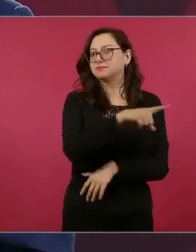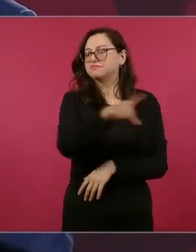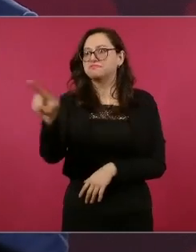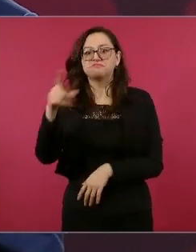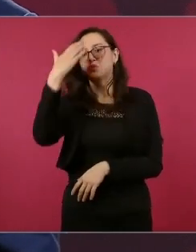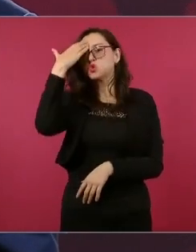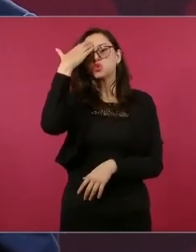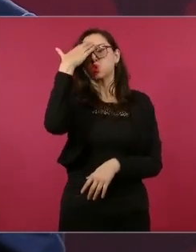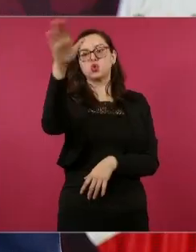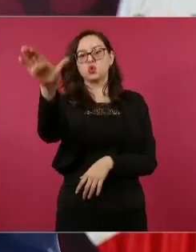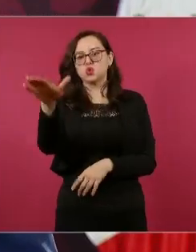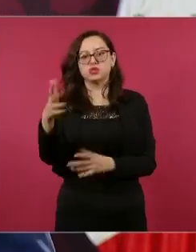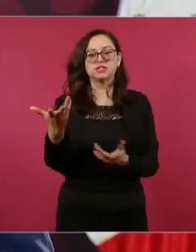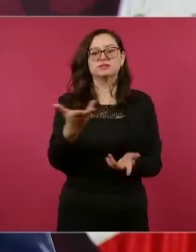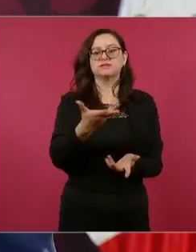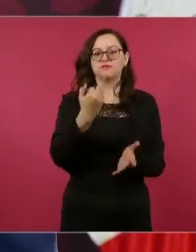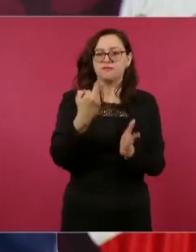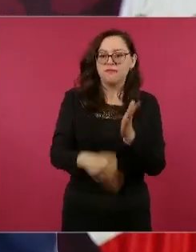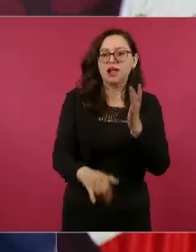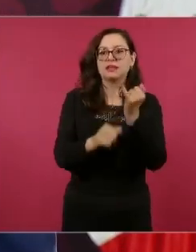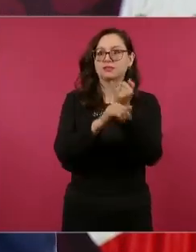porque además